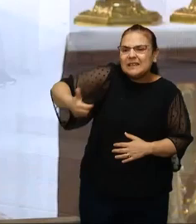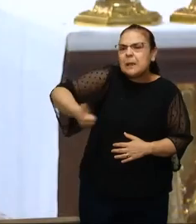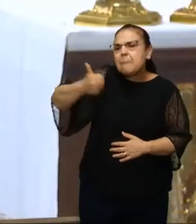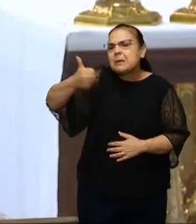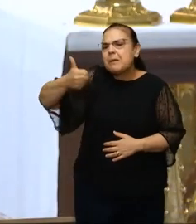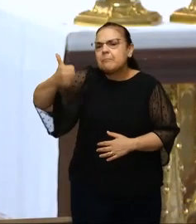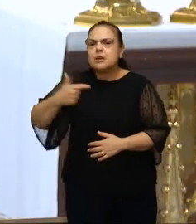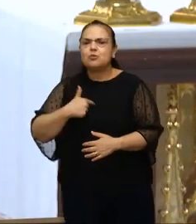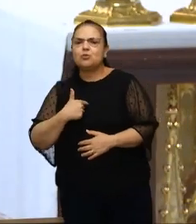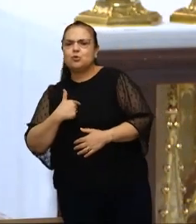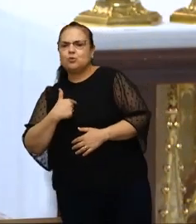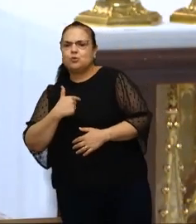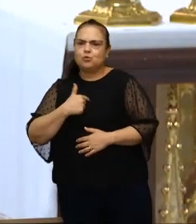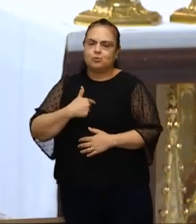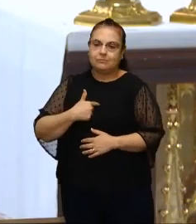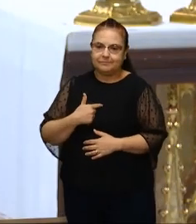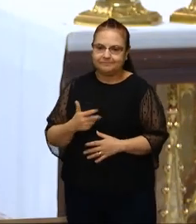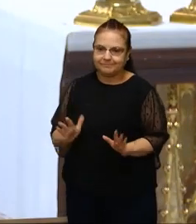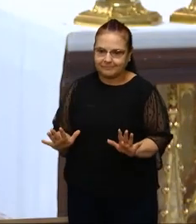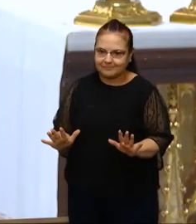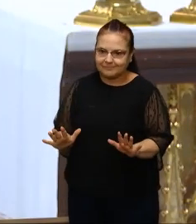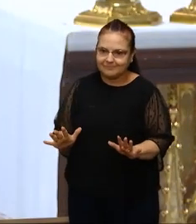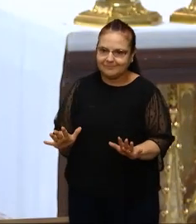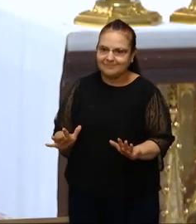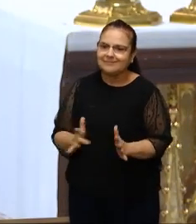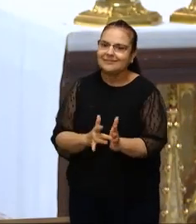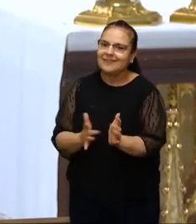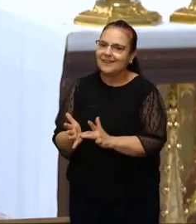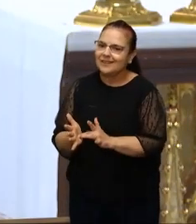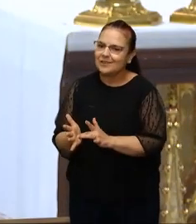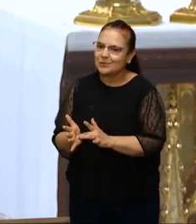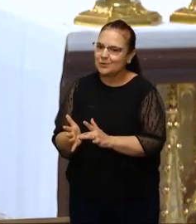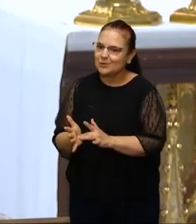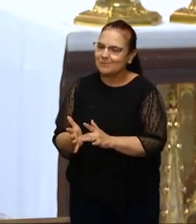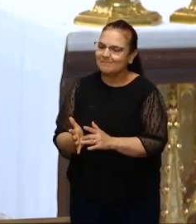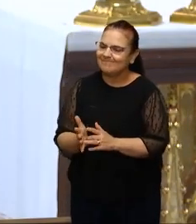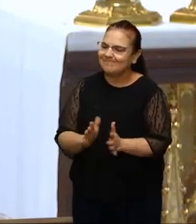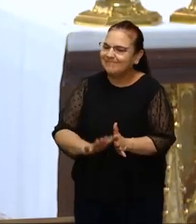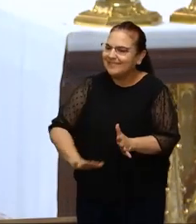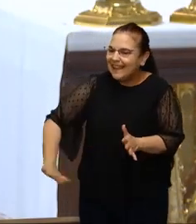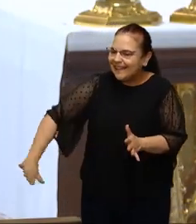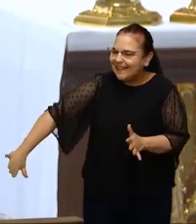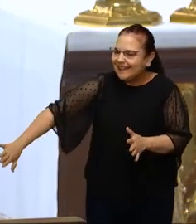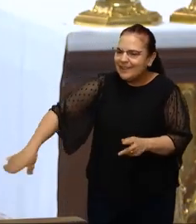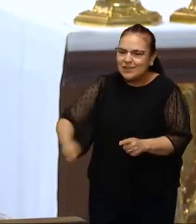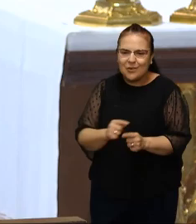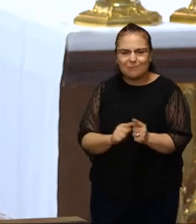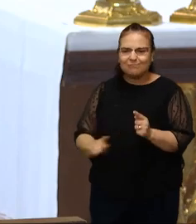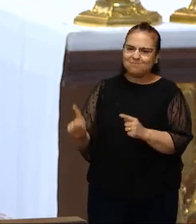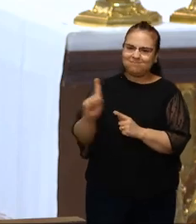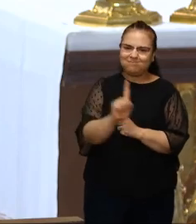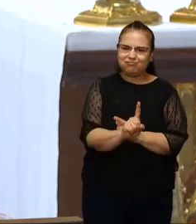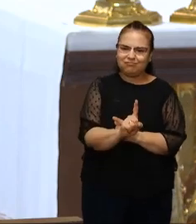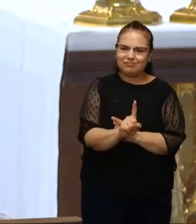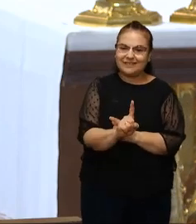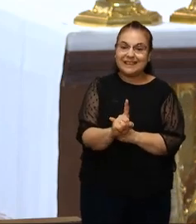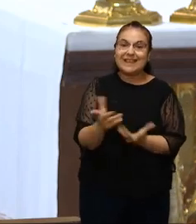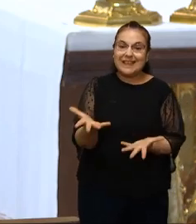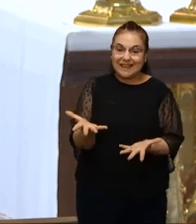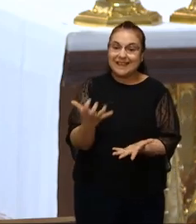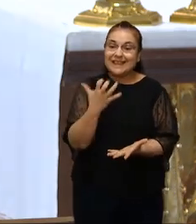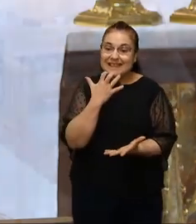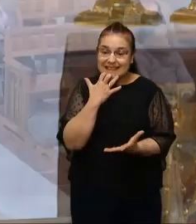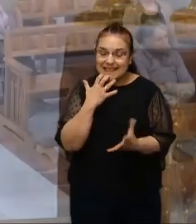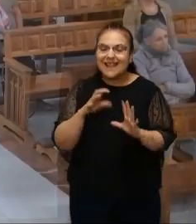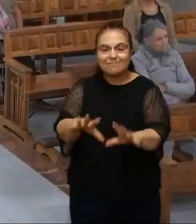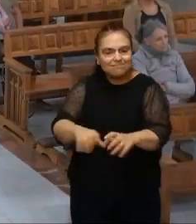importante. Y al final Jesús pone a un niño delante y les dice: el que acoge a un niño me